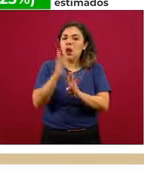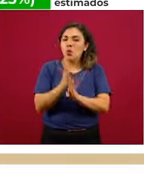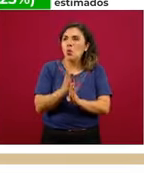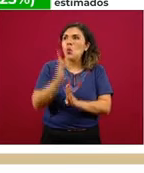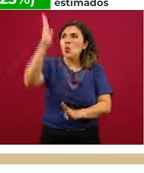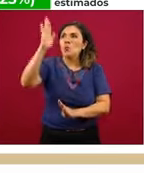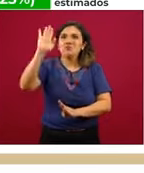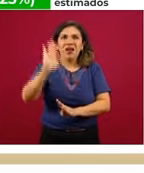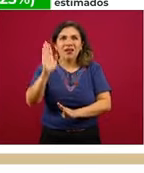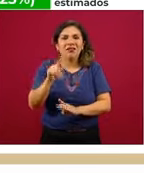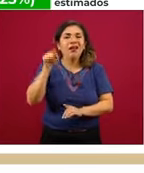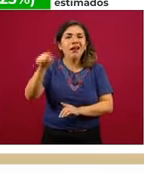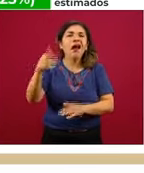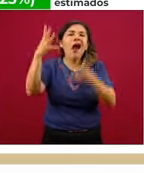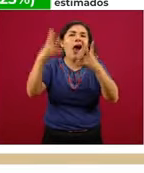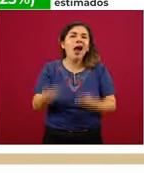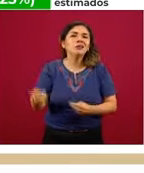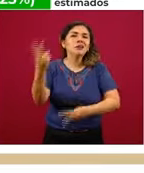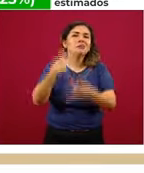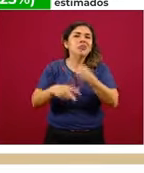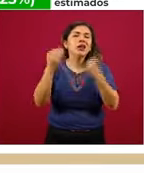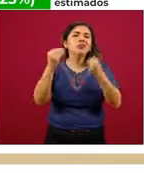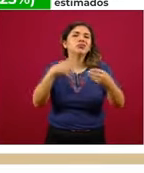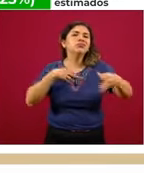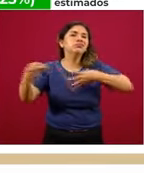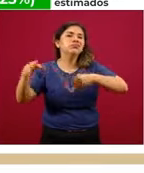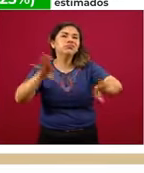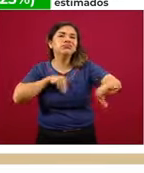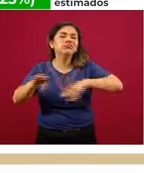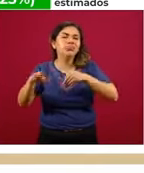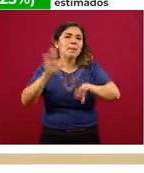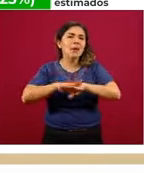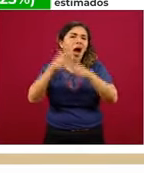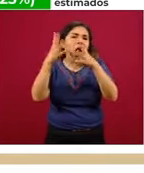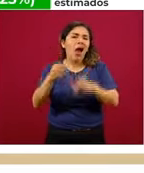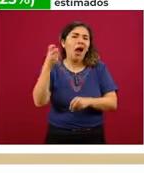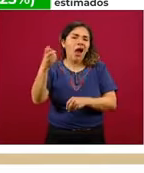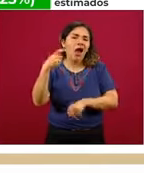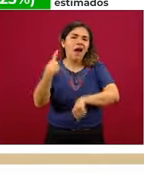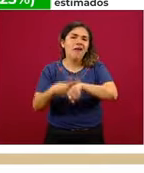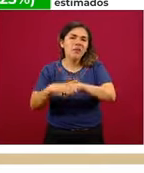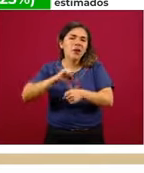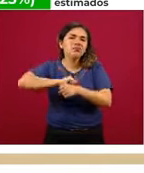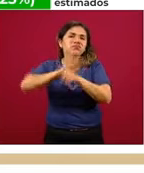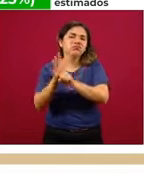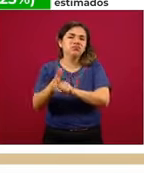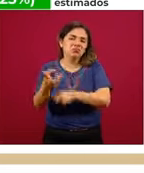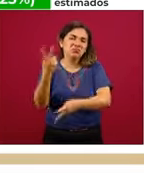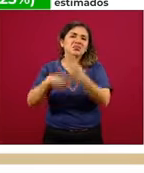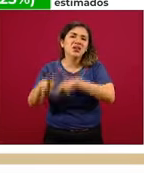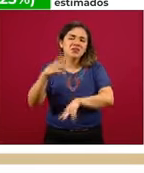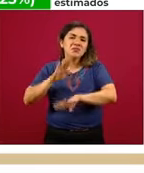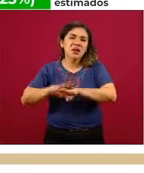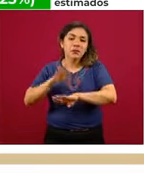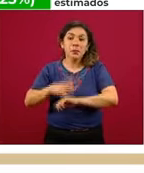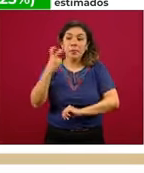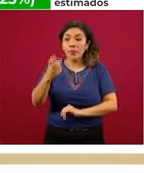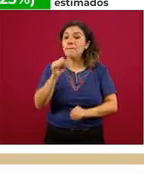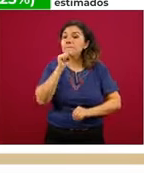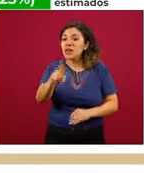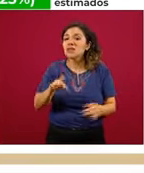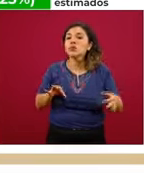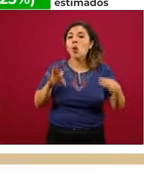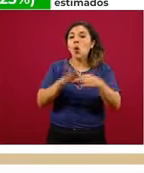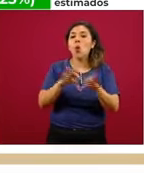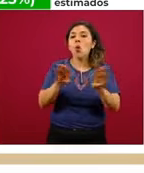nos habla de una actividad en la transmisión de la enfermedad bastante importante. Vean esto cómo concuerda